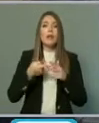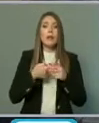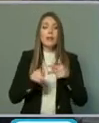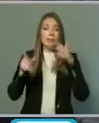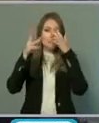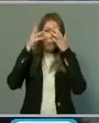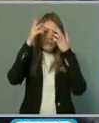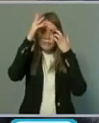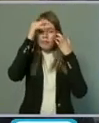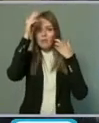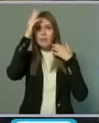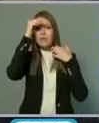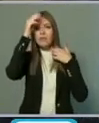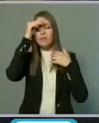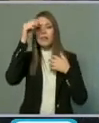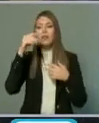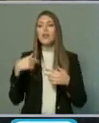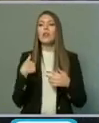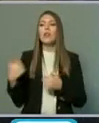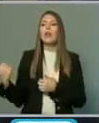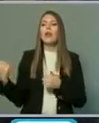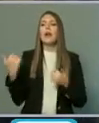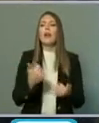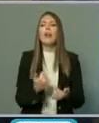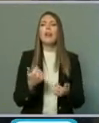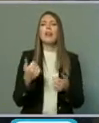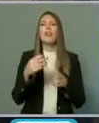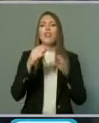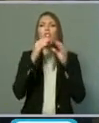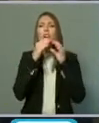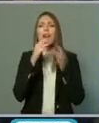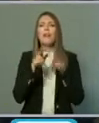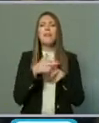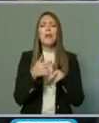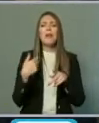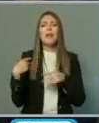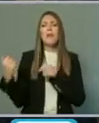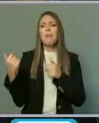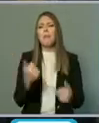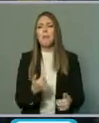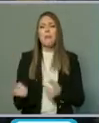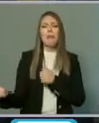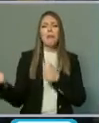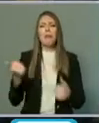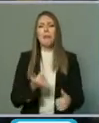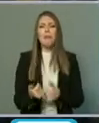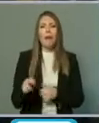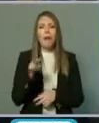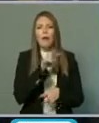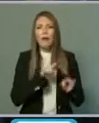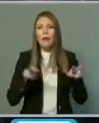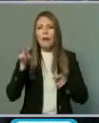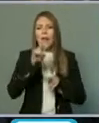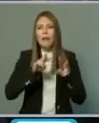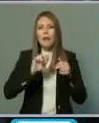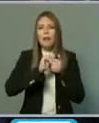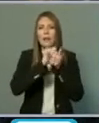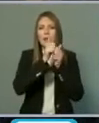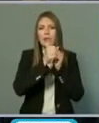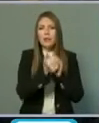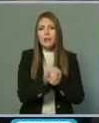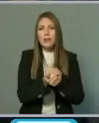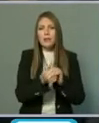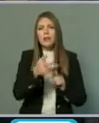taller era el que traía las tortas, los refrescos, las refacciones, por eso era el traidor. ¿Y luego?